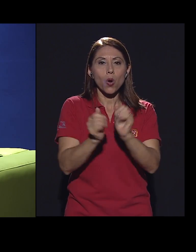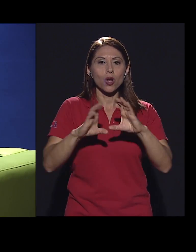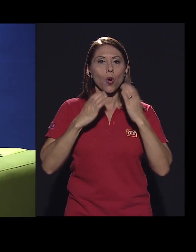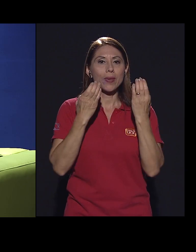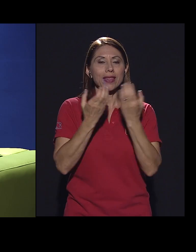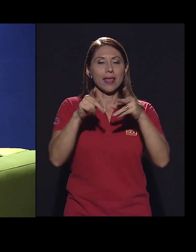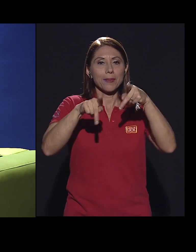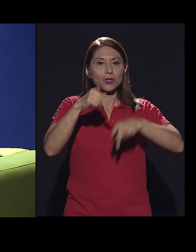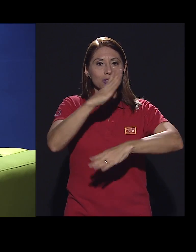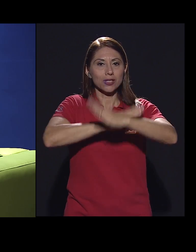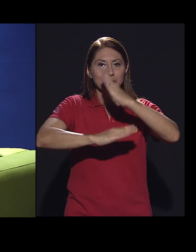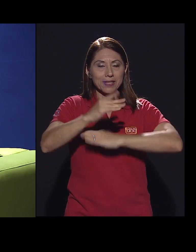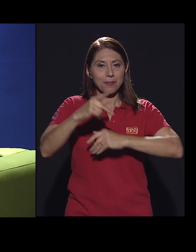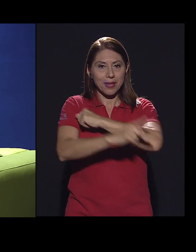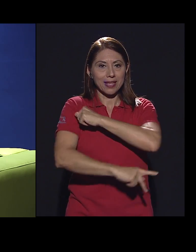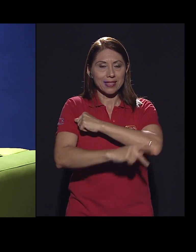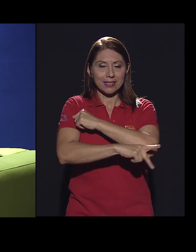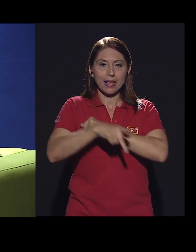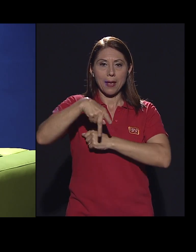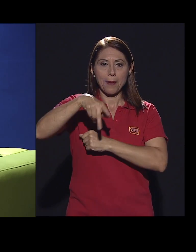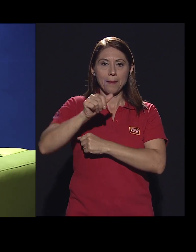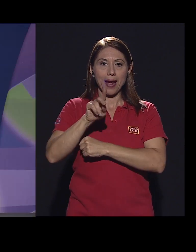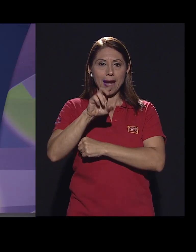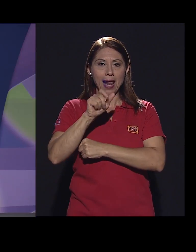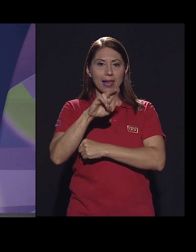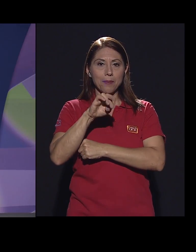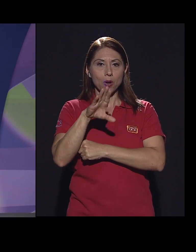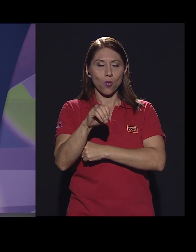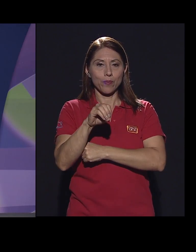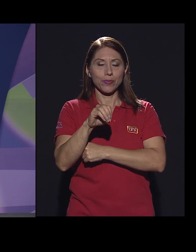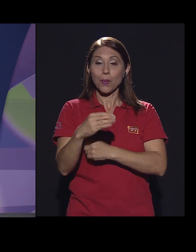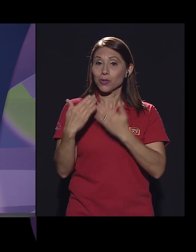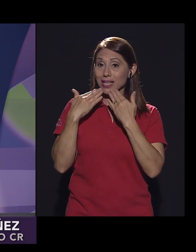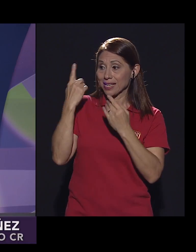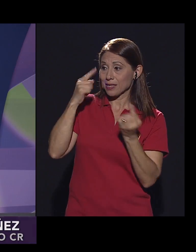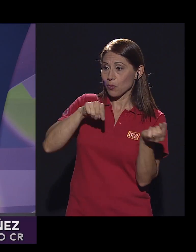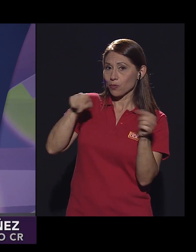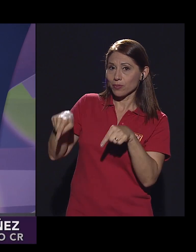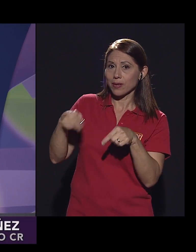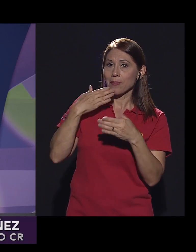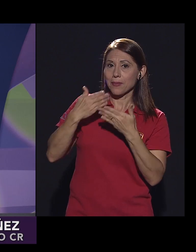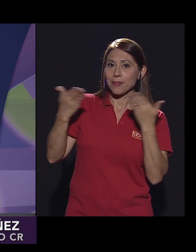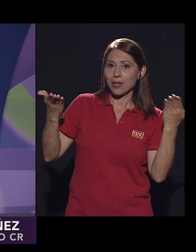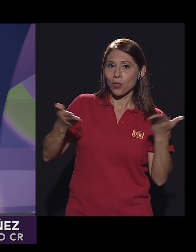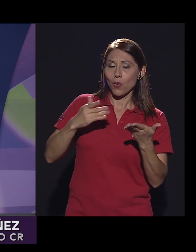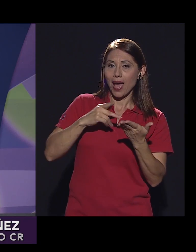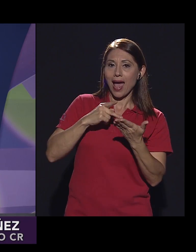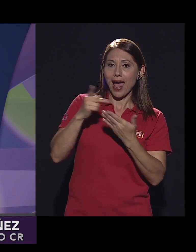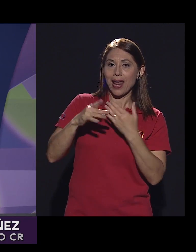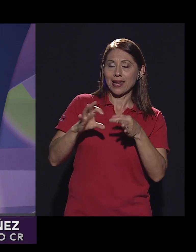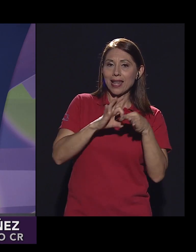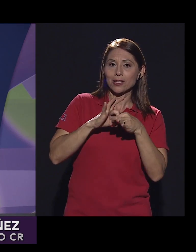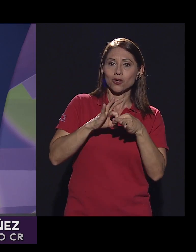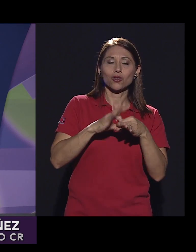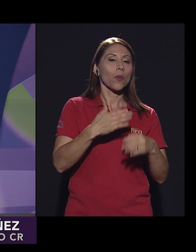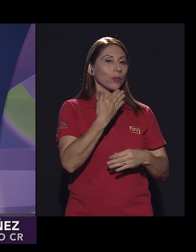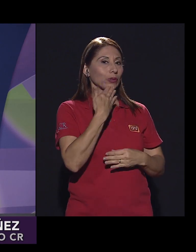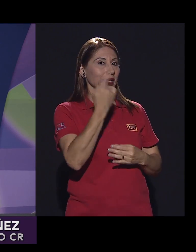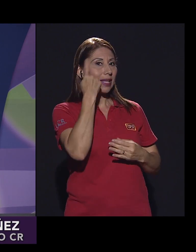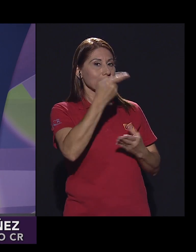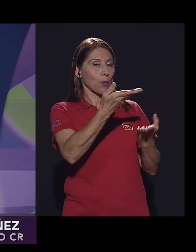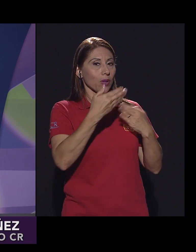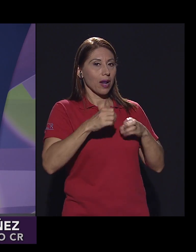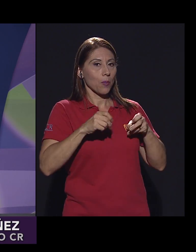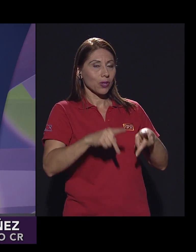del país. Muchas gracias, don Henry, por acompañarnos y bienvenido a Nexus. Muchísimas gracias por este espacio y un saludo también para ustedes y los